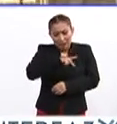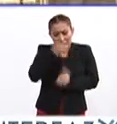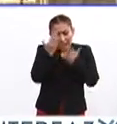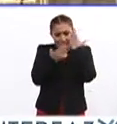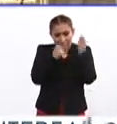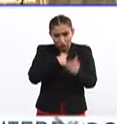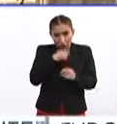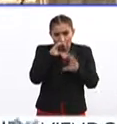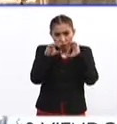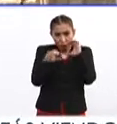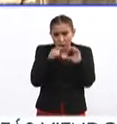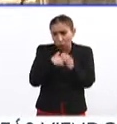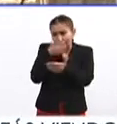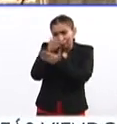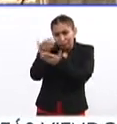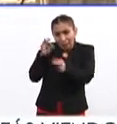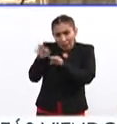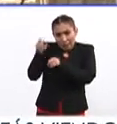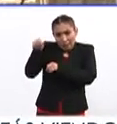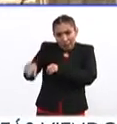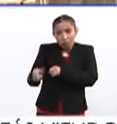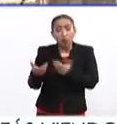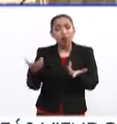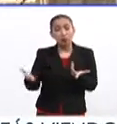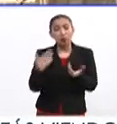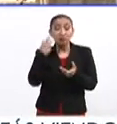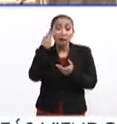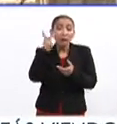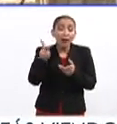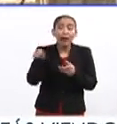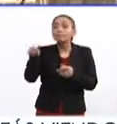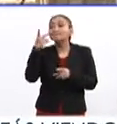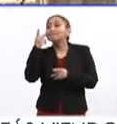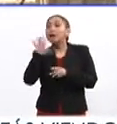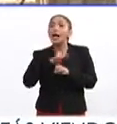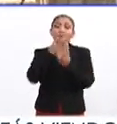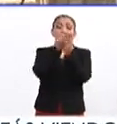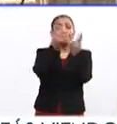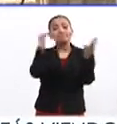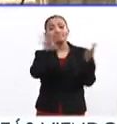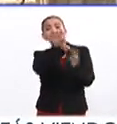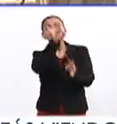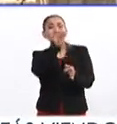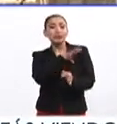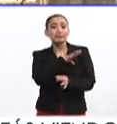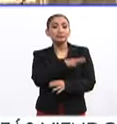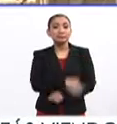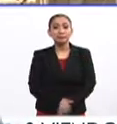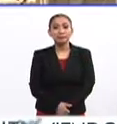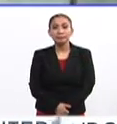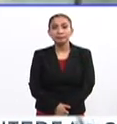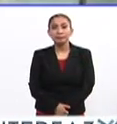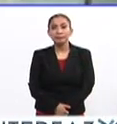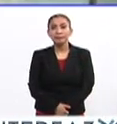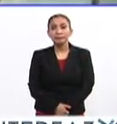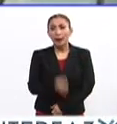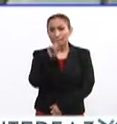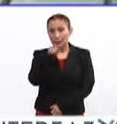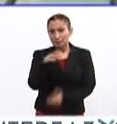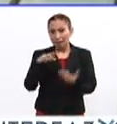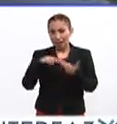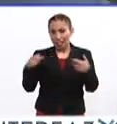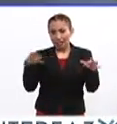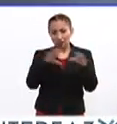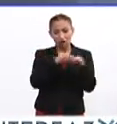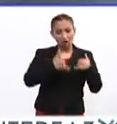ejercer la carrera y pues ya sería cuestión de ver las opciones que tengo. A través de esta